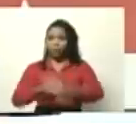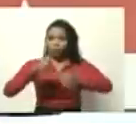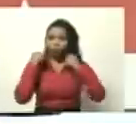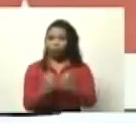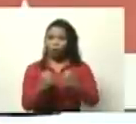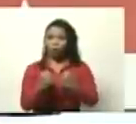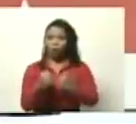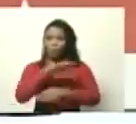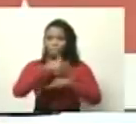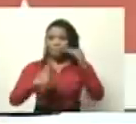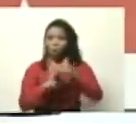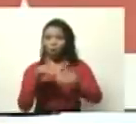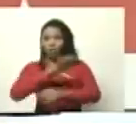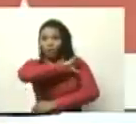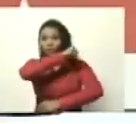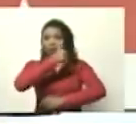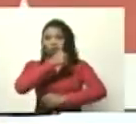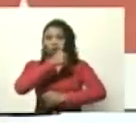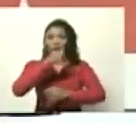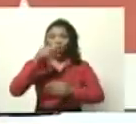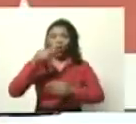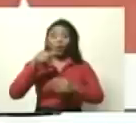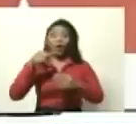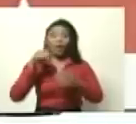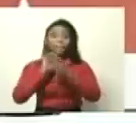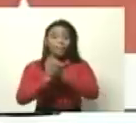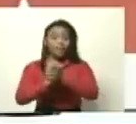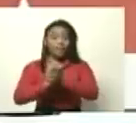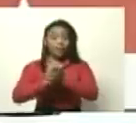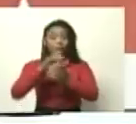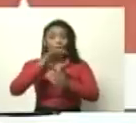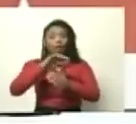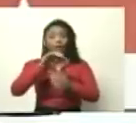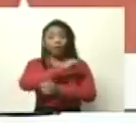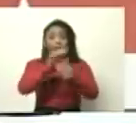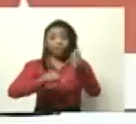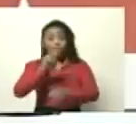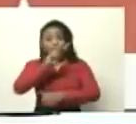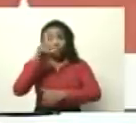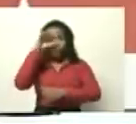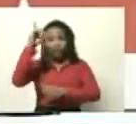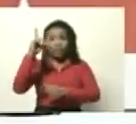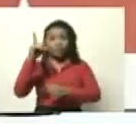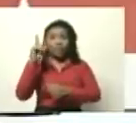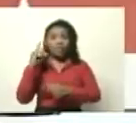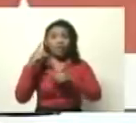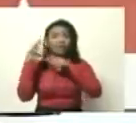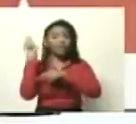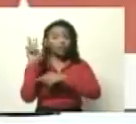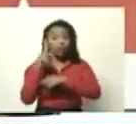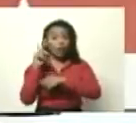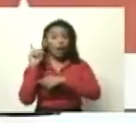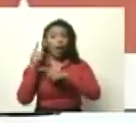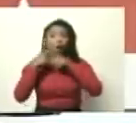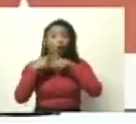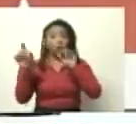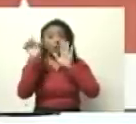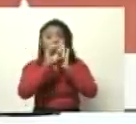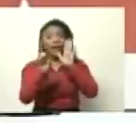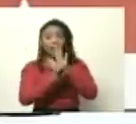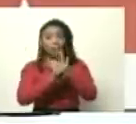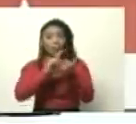la dirección de la compañera Delcy Rodríguez, y en Venezuela entró en otra etapa, la etapa de la